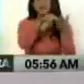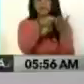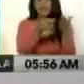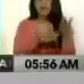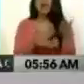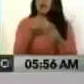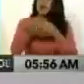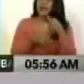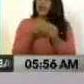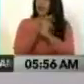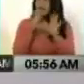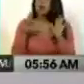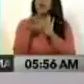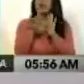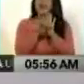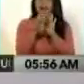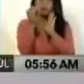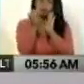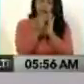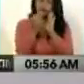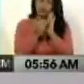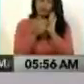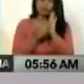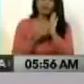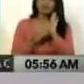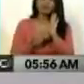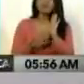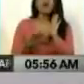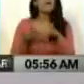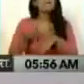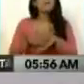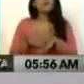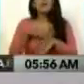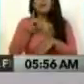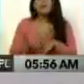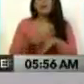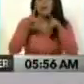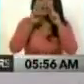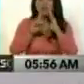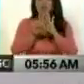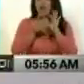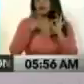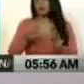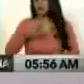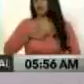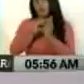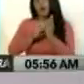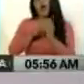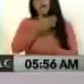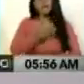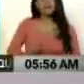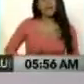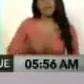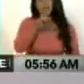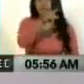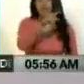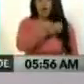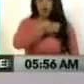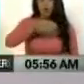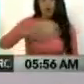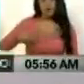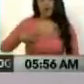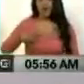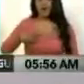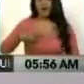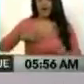constitucionales, humanistas, históricas, dándole las razones de la legalidad internacional para que el presidente Obama, antes